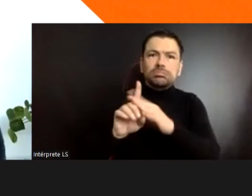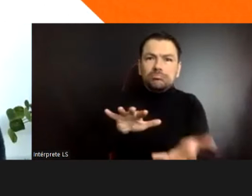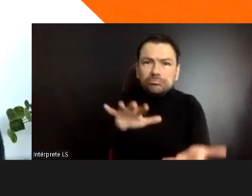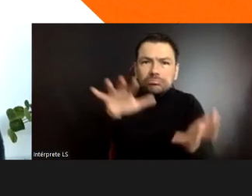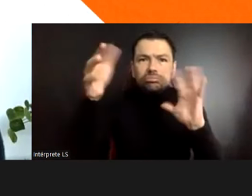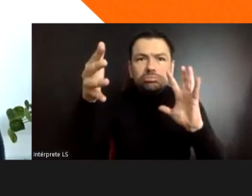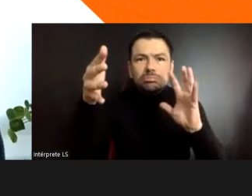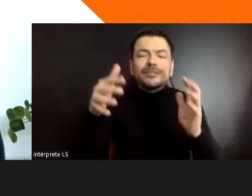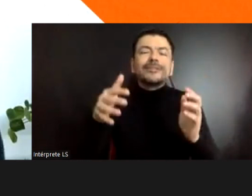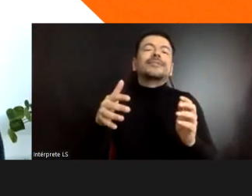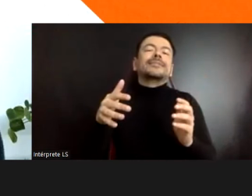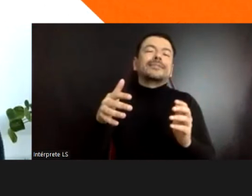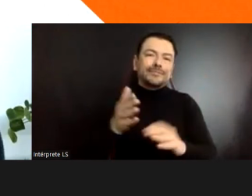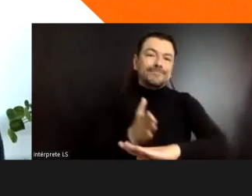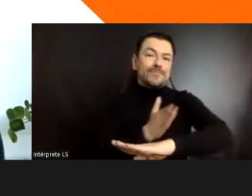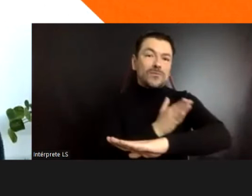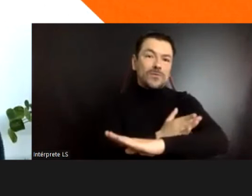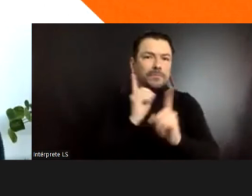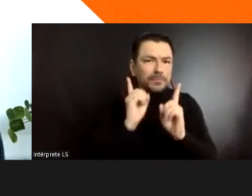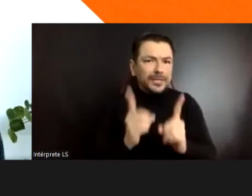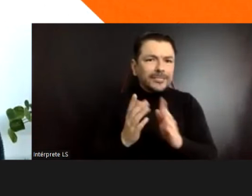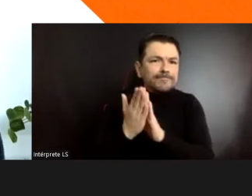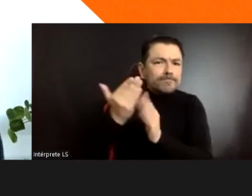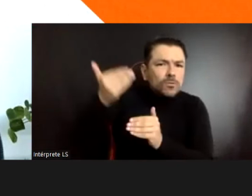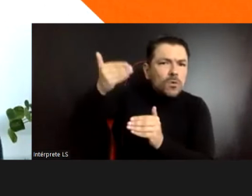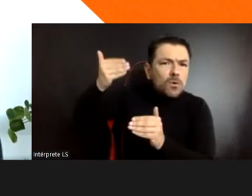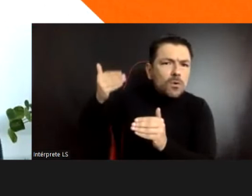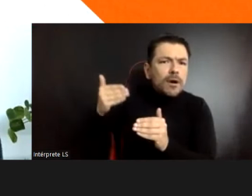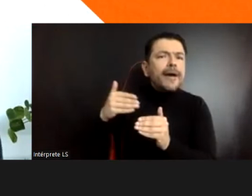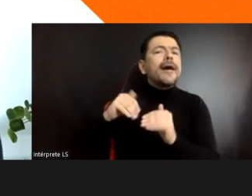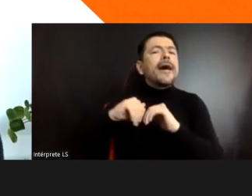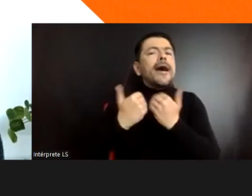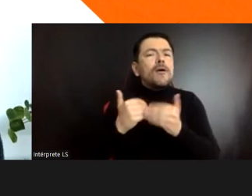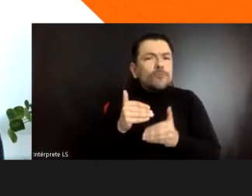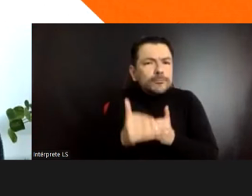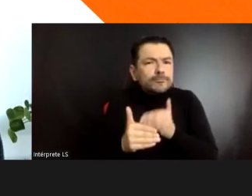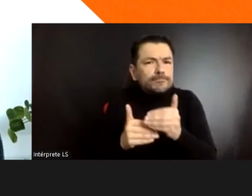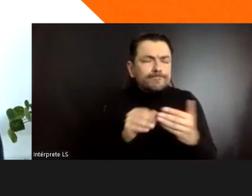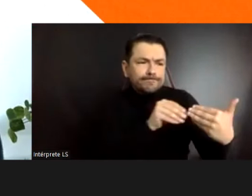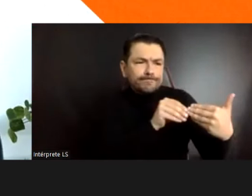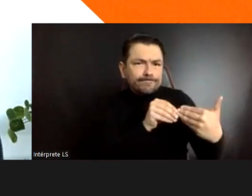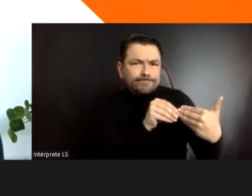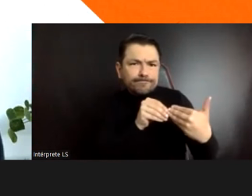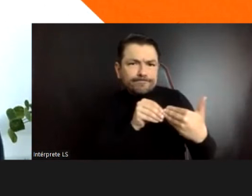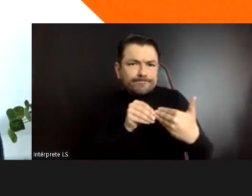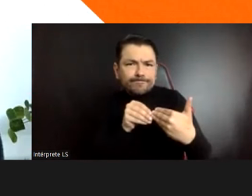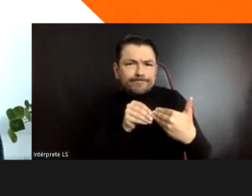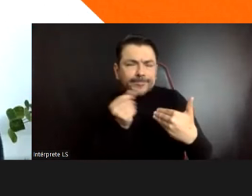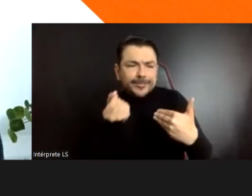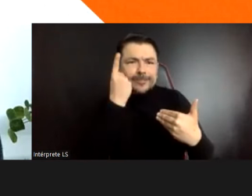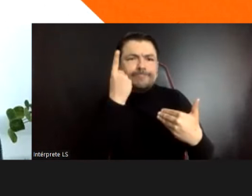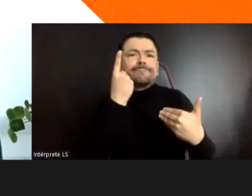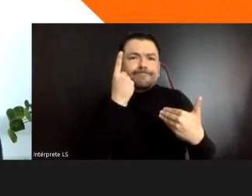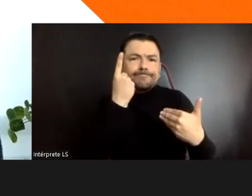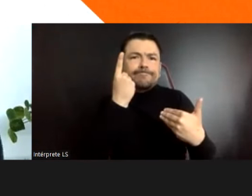la historia, hoy veremos cómo esta guía nos puede ayudar a los sistemas que de pronto hasta ahora